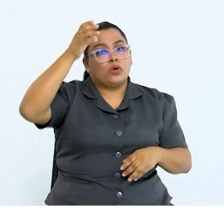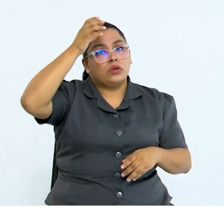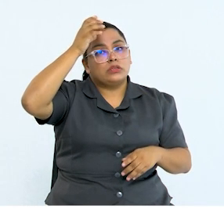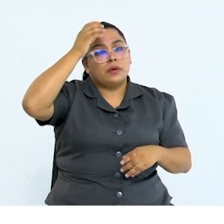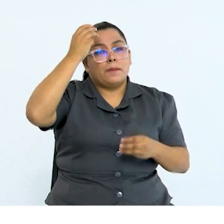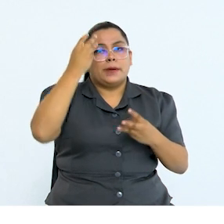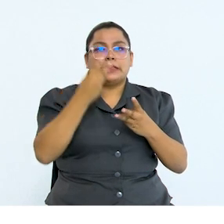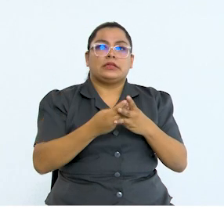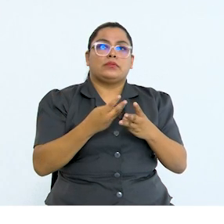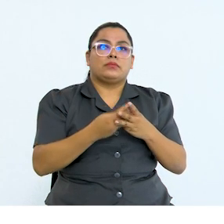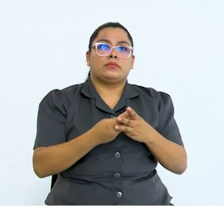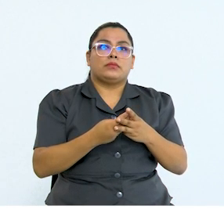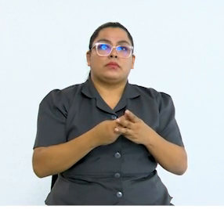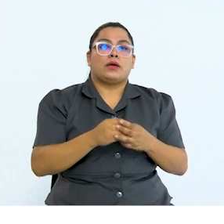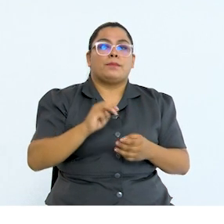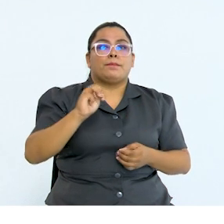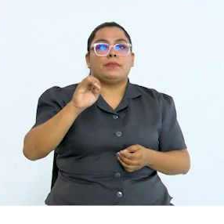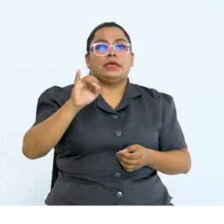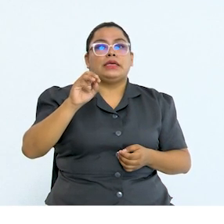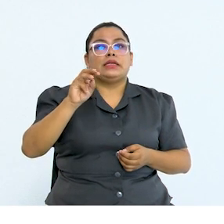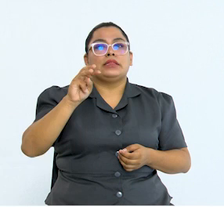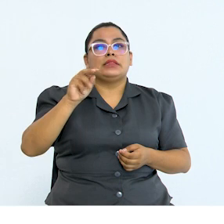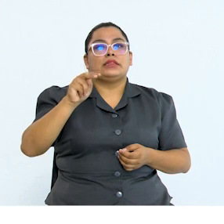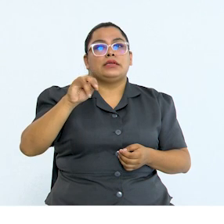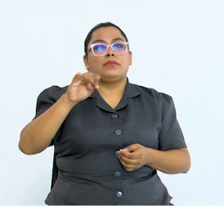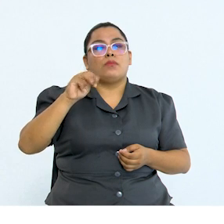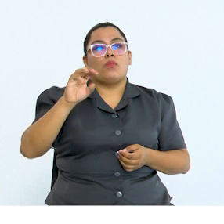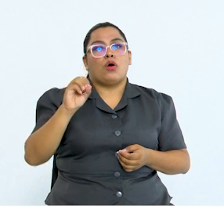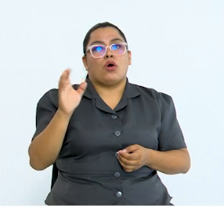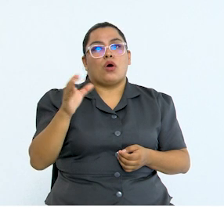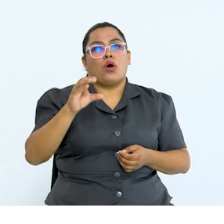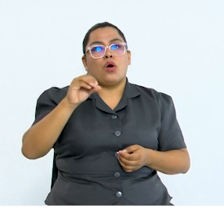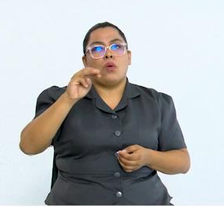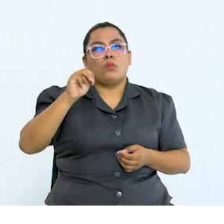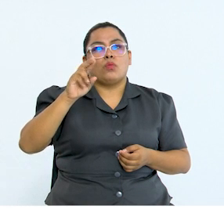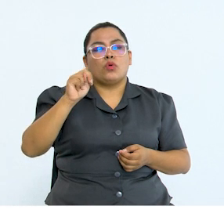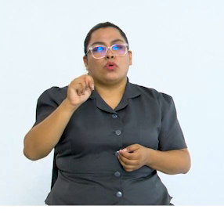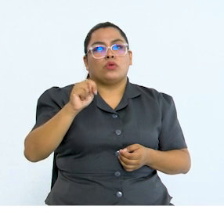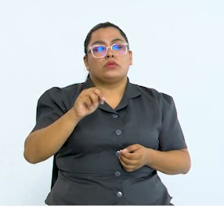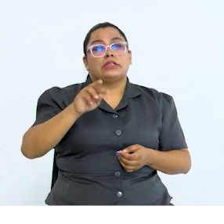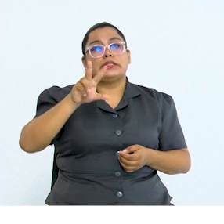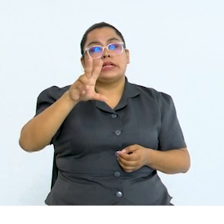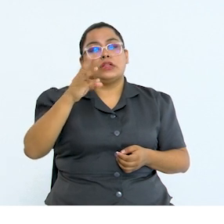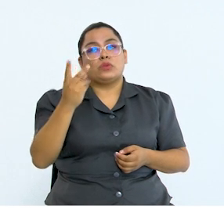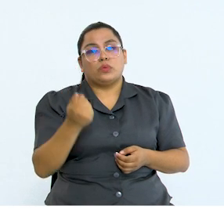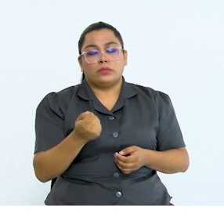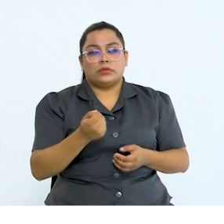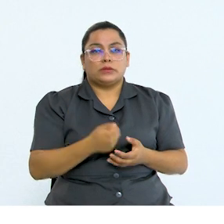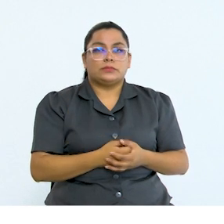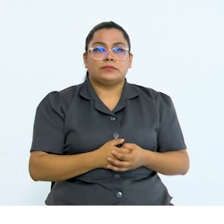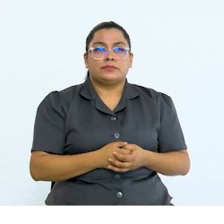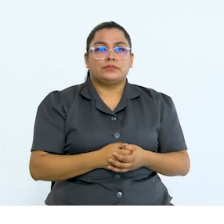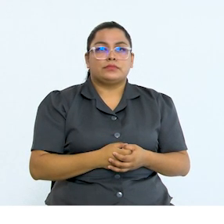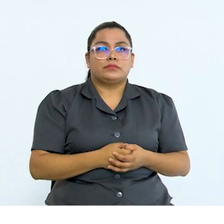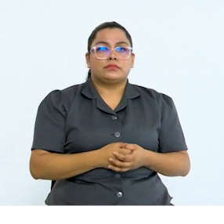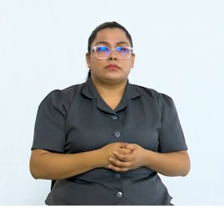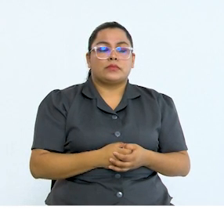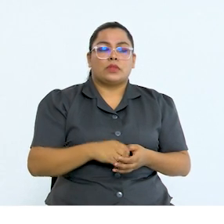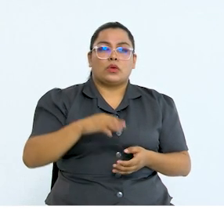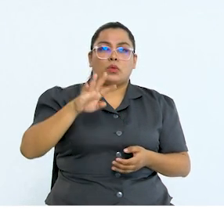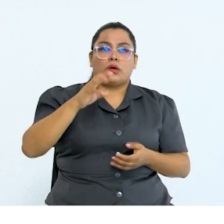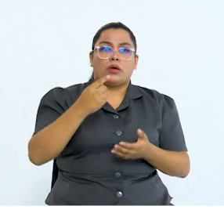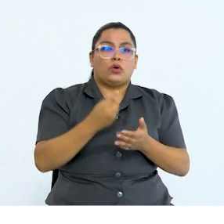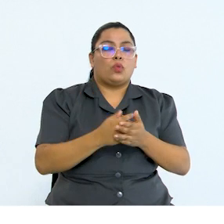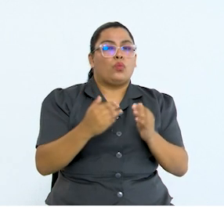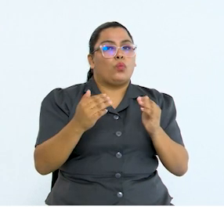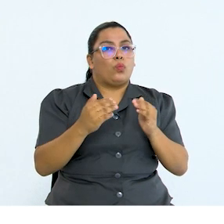mínimo común múltiplo y el máximo común divisor de hasta 3 números. En cuarto grado también se introducen